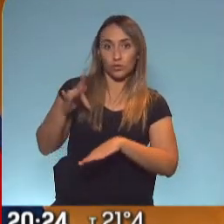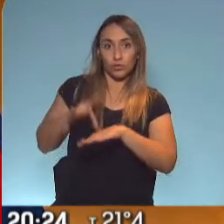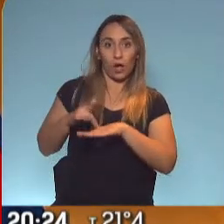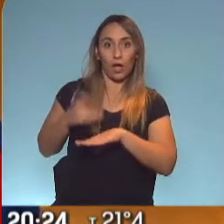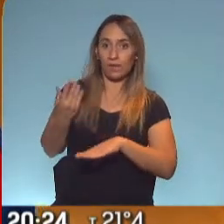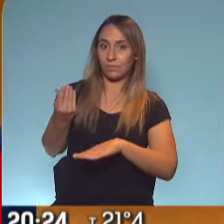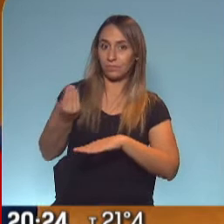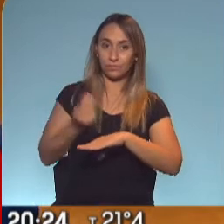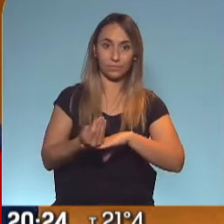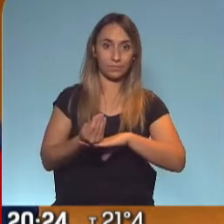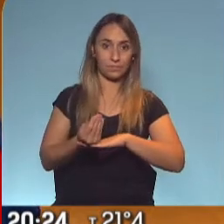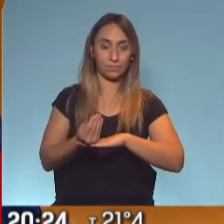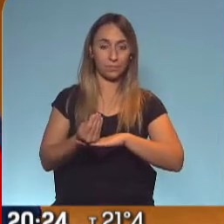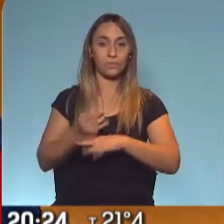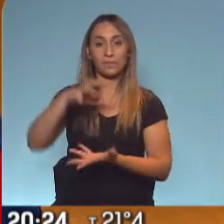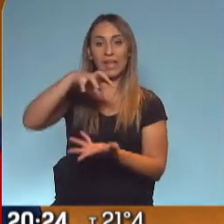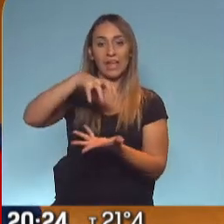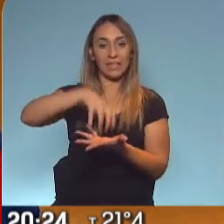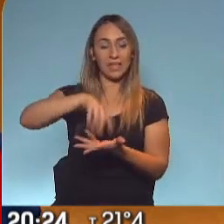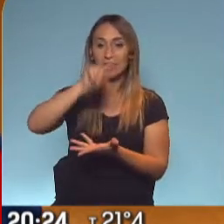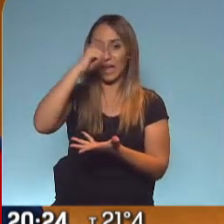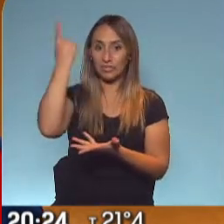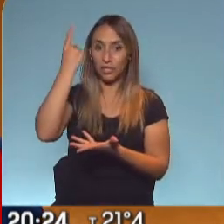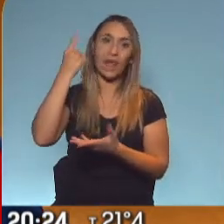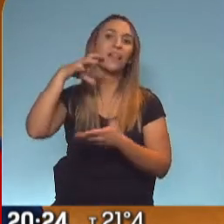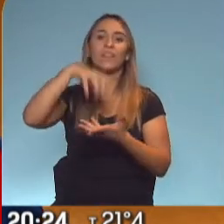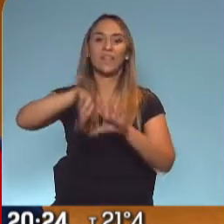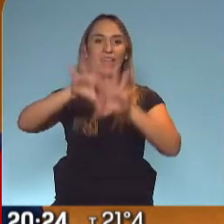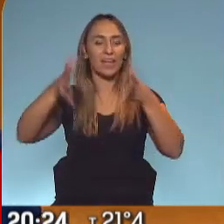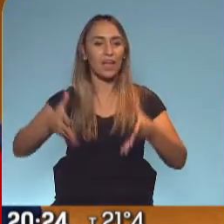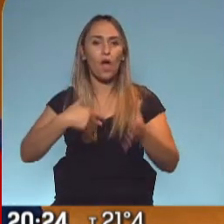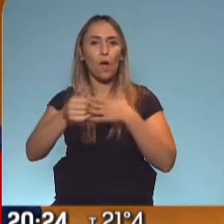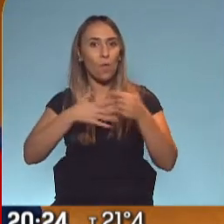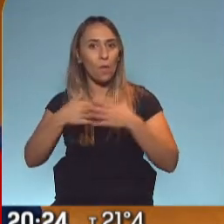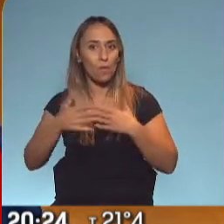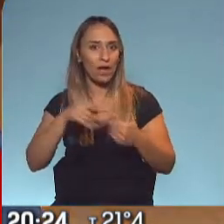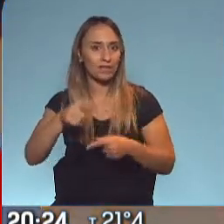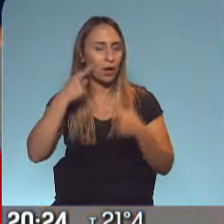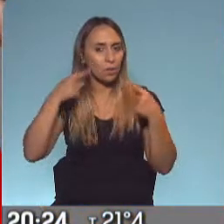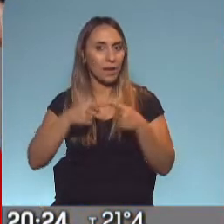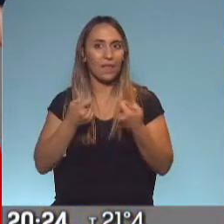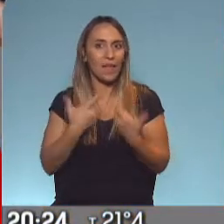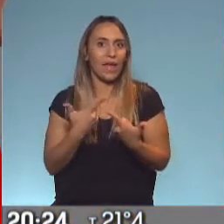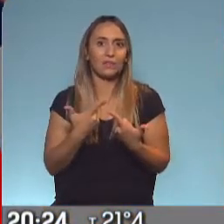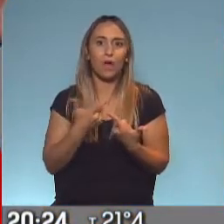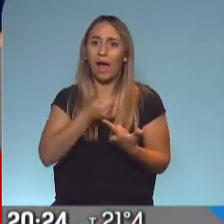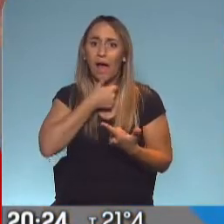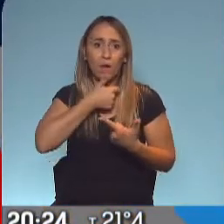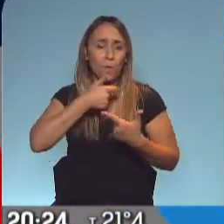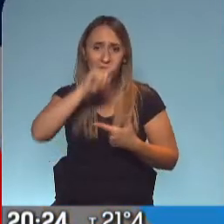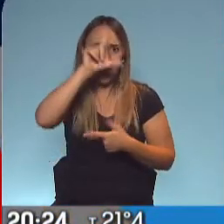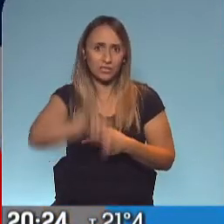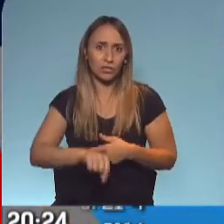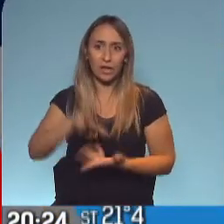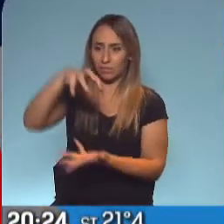el Ente Nacional de Obras Hídricas y de Saneamiento, que es un ente creado para democratizar el acceso al agua, es decir, se creó para que todos